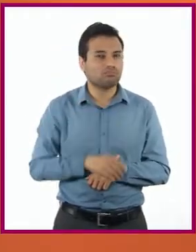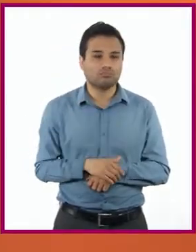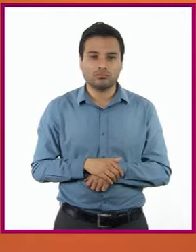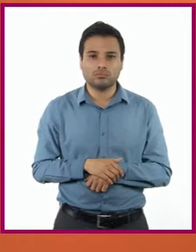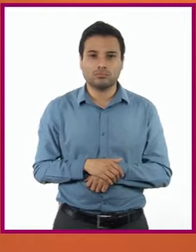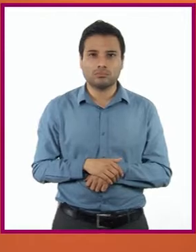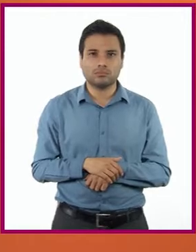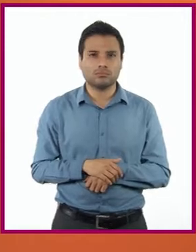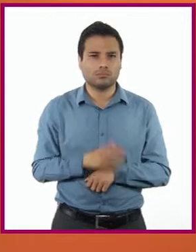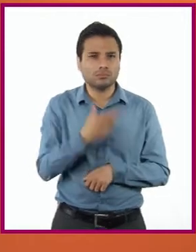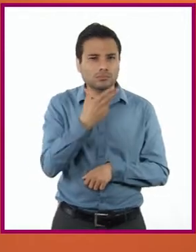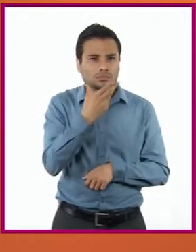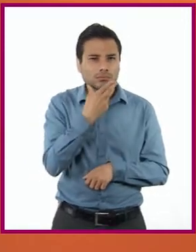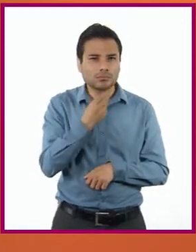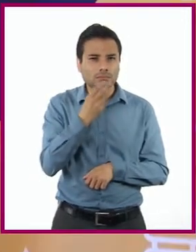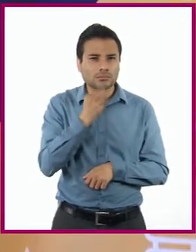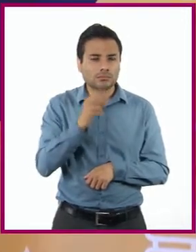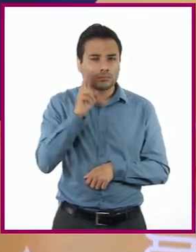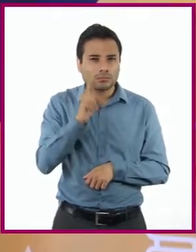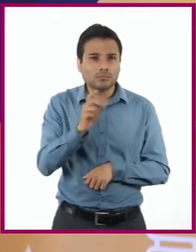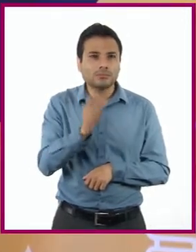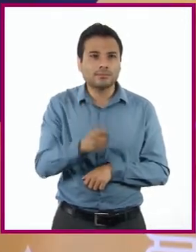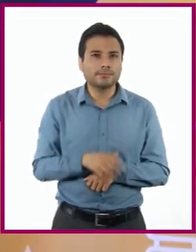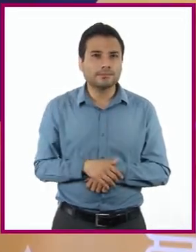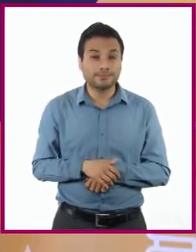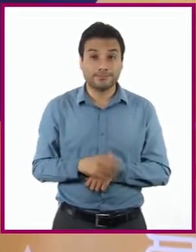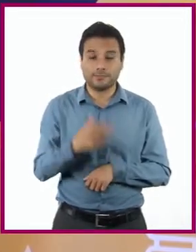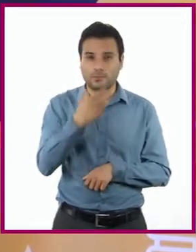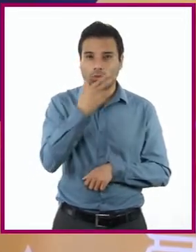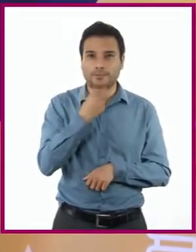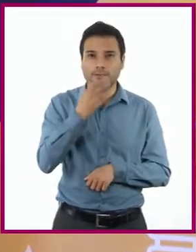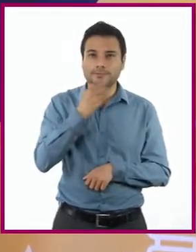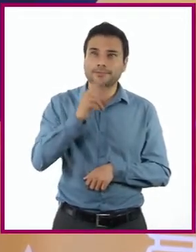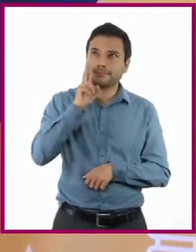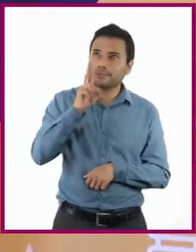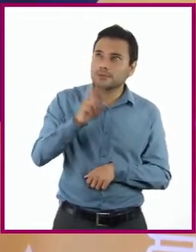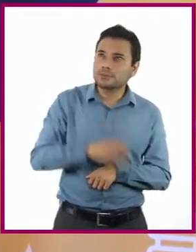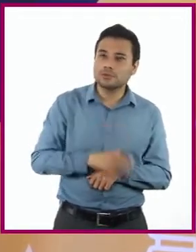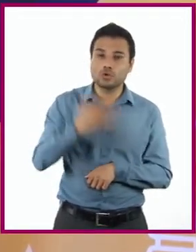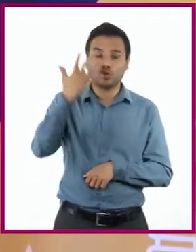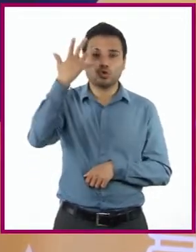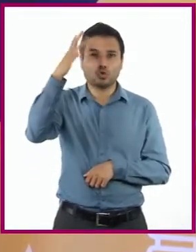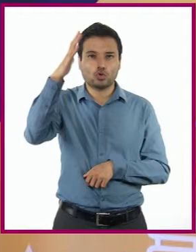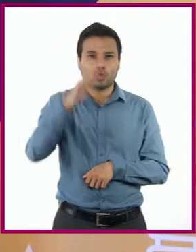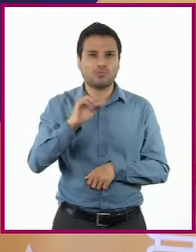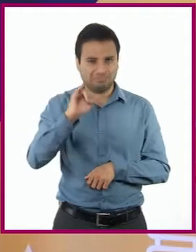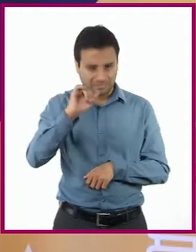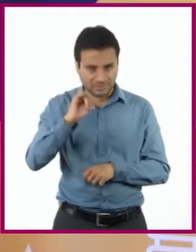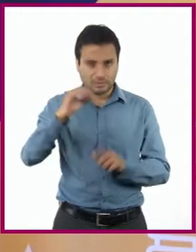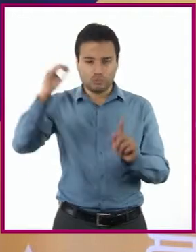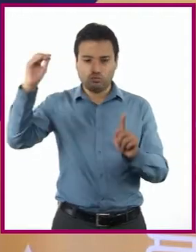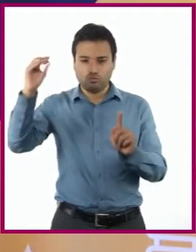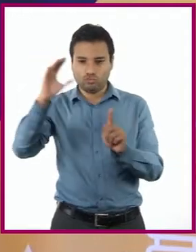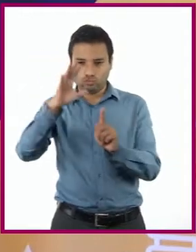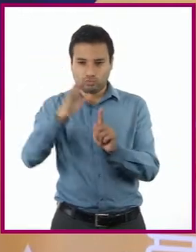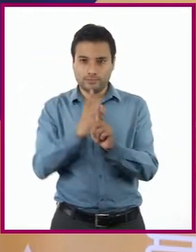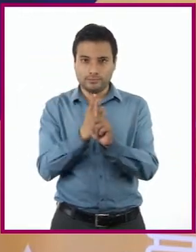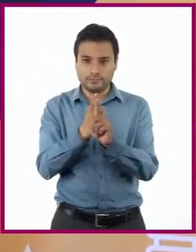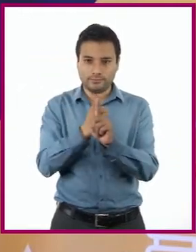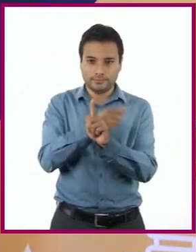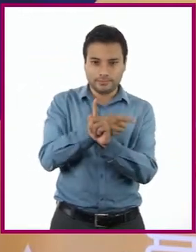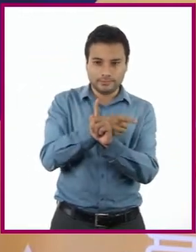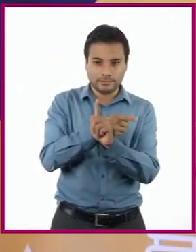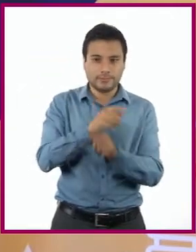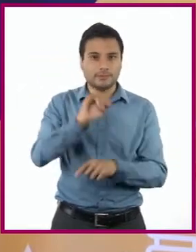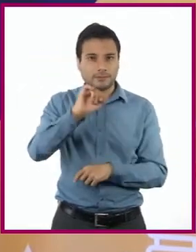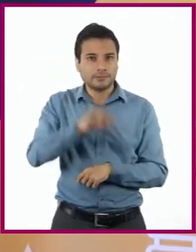¿Qué observó Eratóstenes? Observó que los objetos sí proyectaban una sombra. Esto era